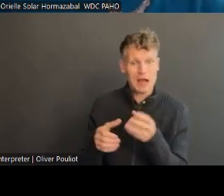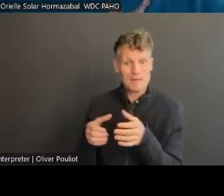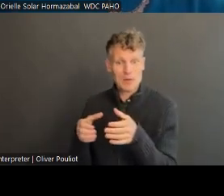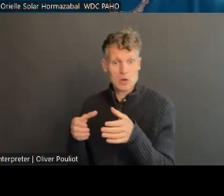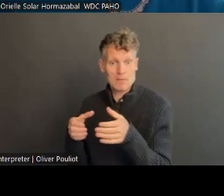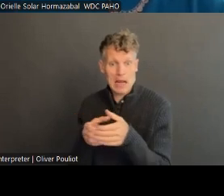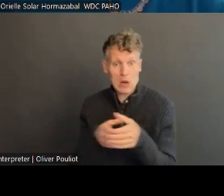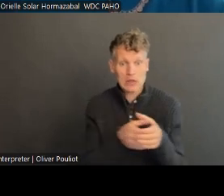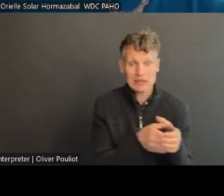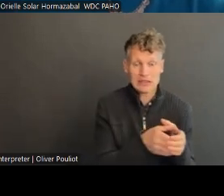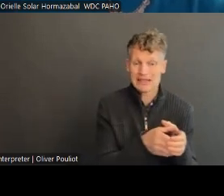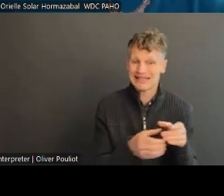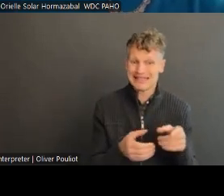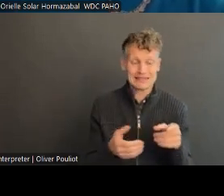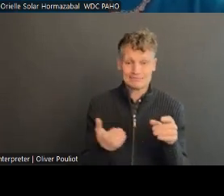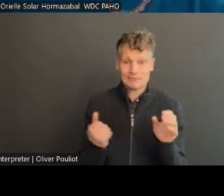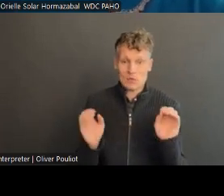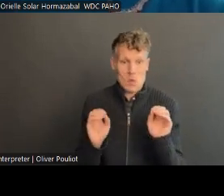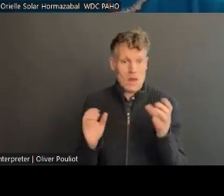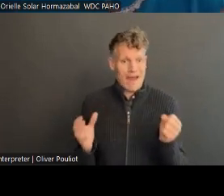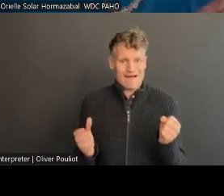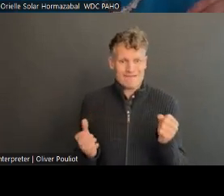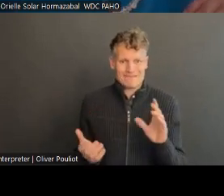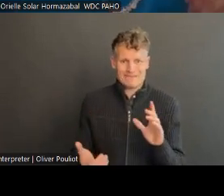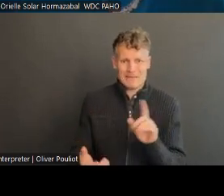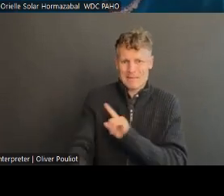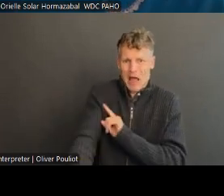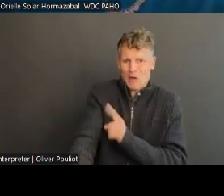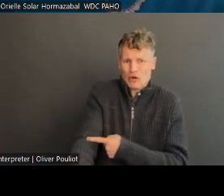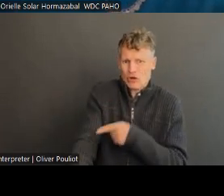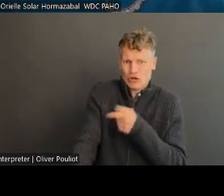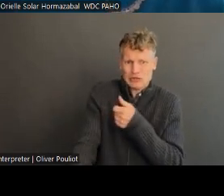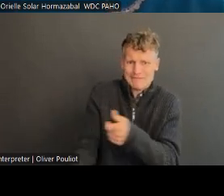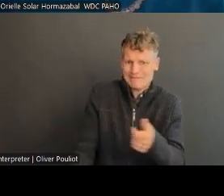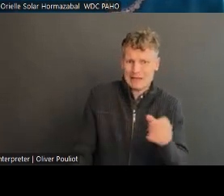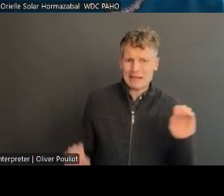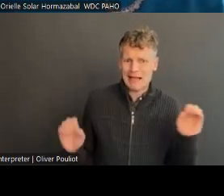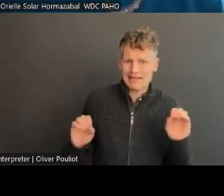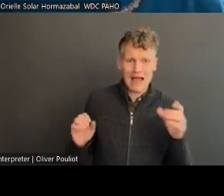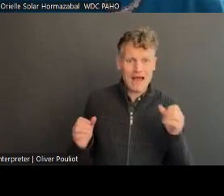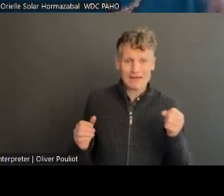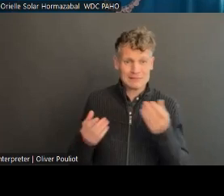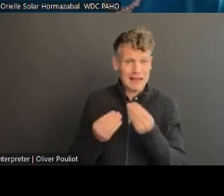los temas de estigma y discriminación, los temas de, digamos, de alejamiento, ¿cierto?